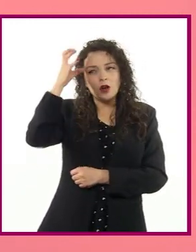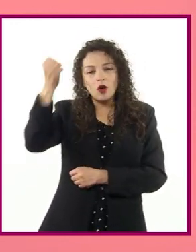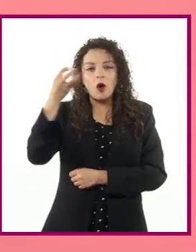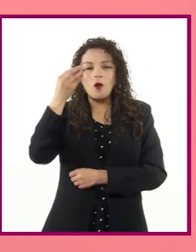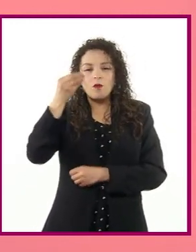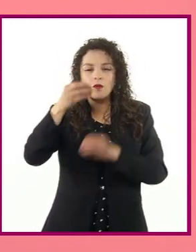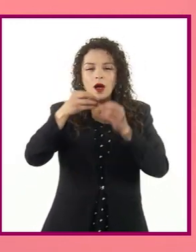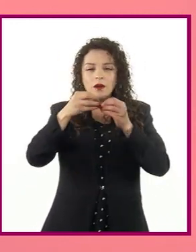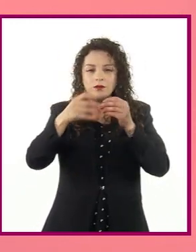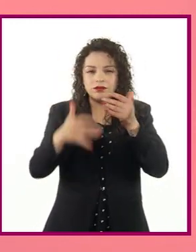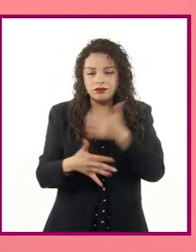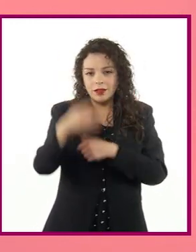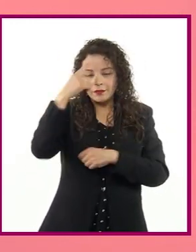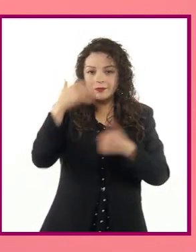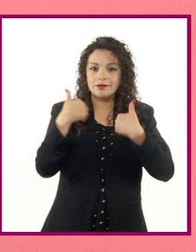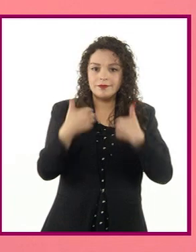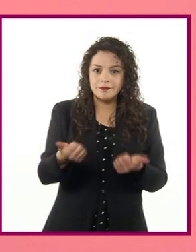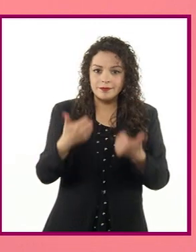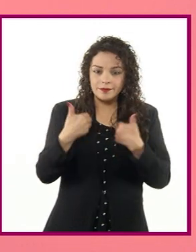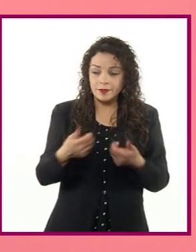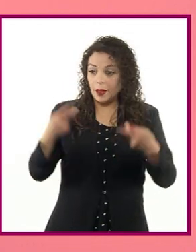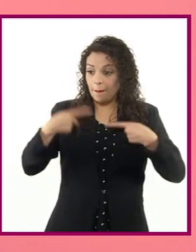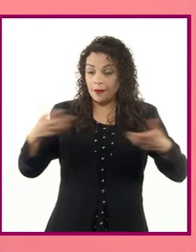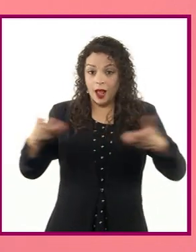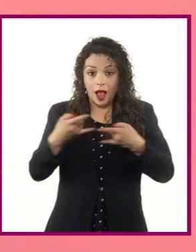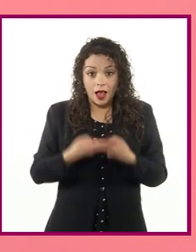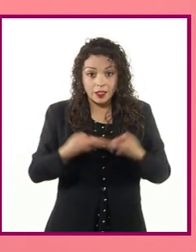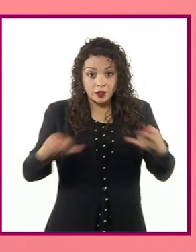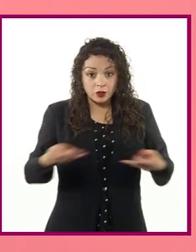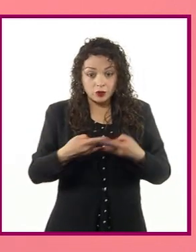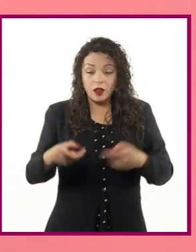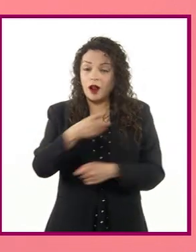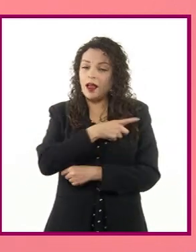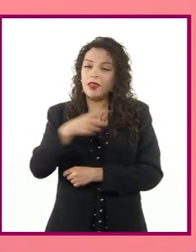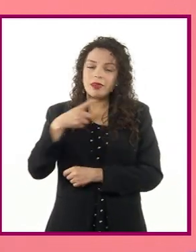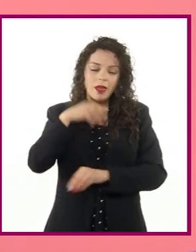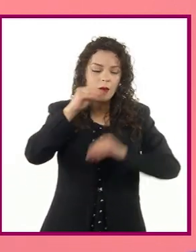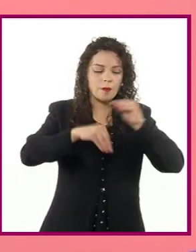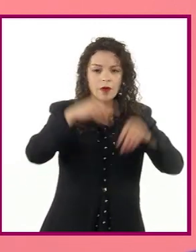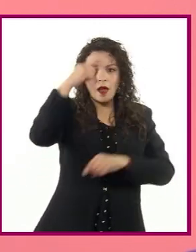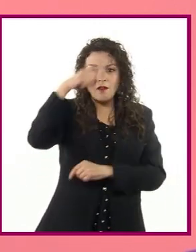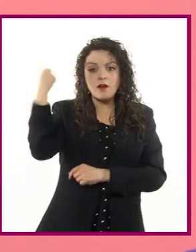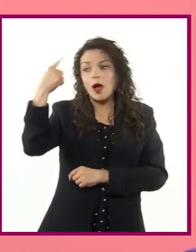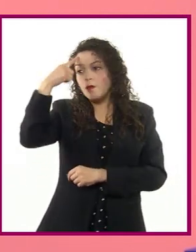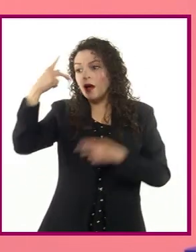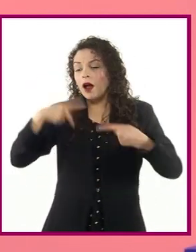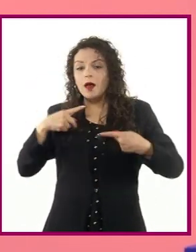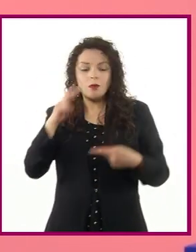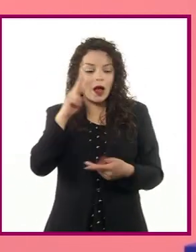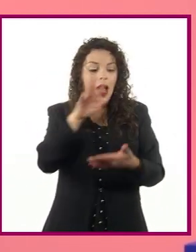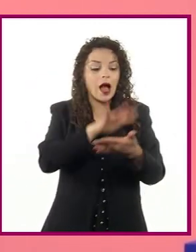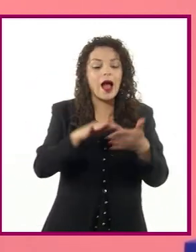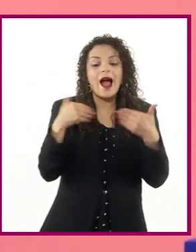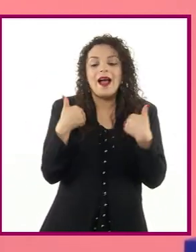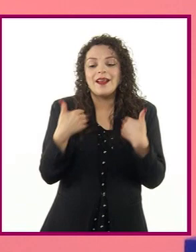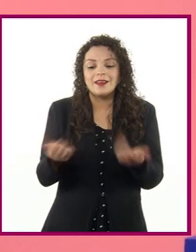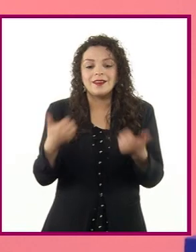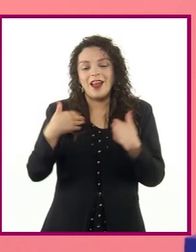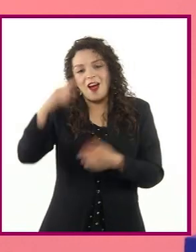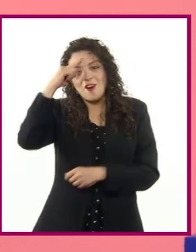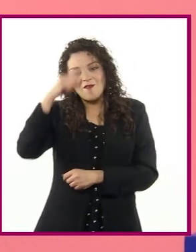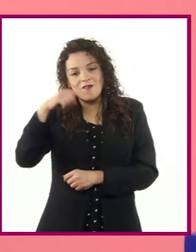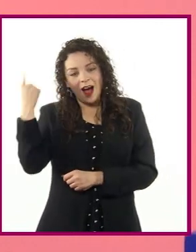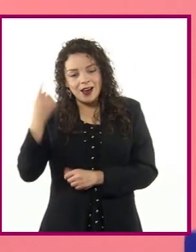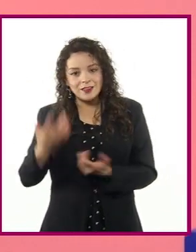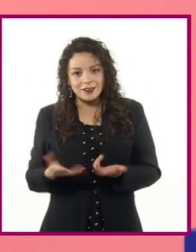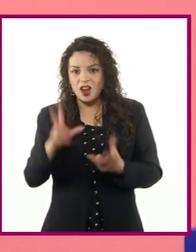elaborados. El historietista debe hacer que la lectura sea fácil para el público y en esta etapa se debe de hacer en